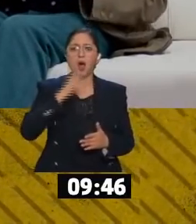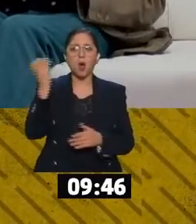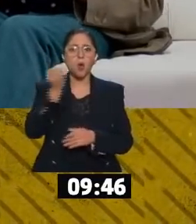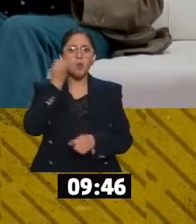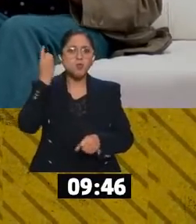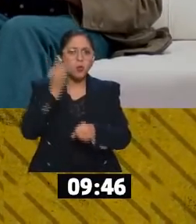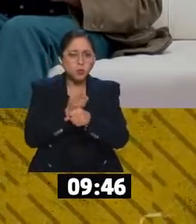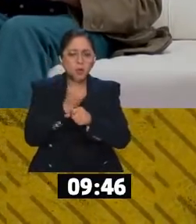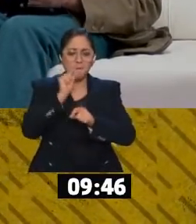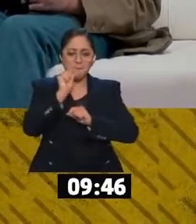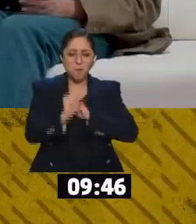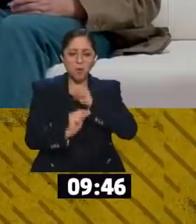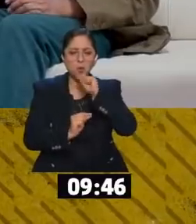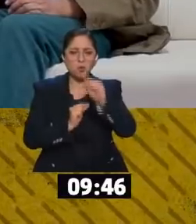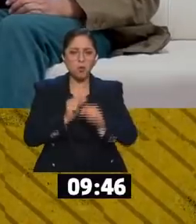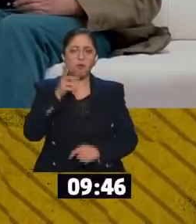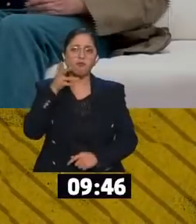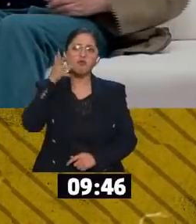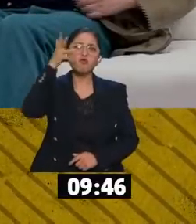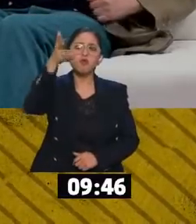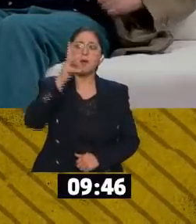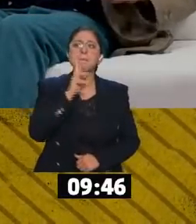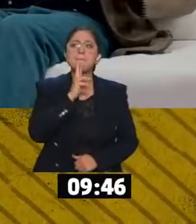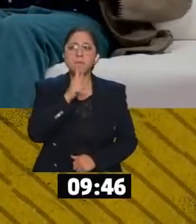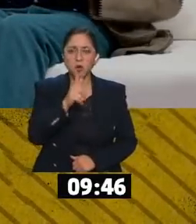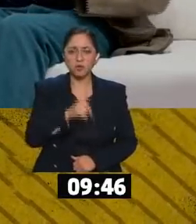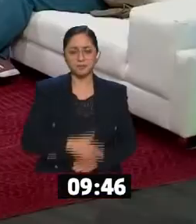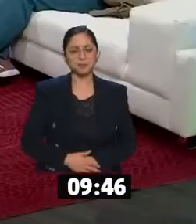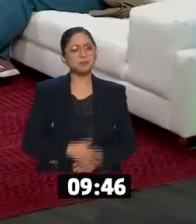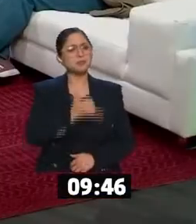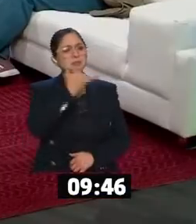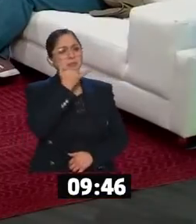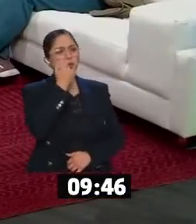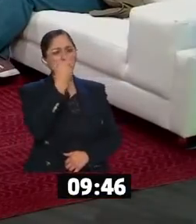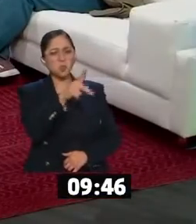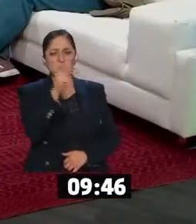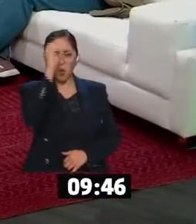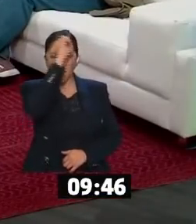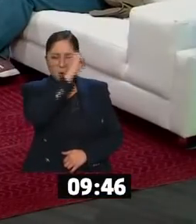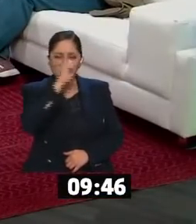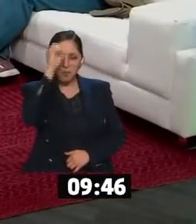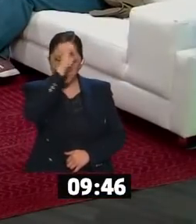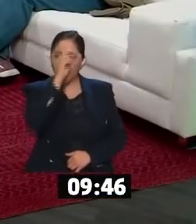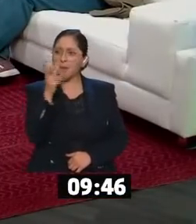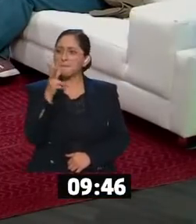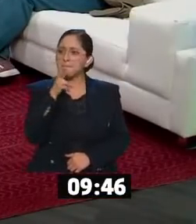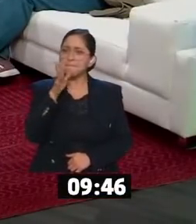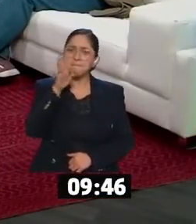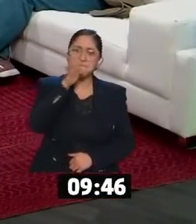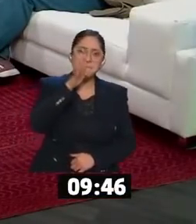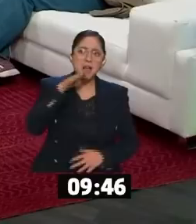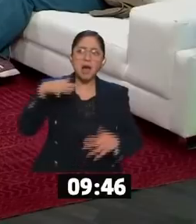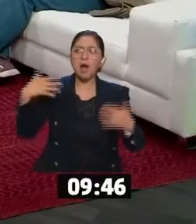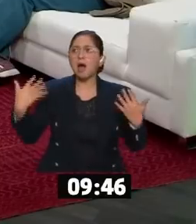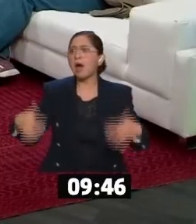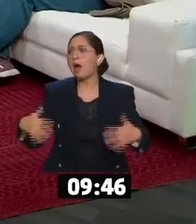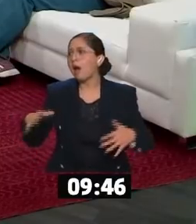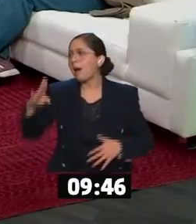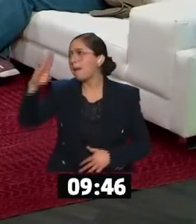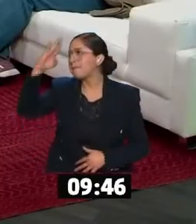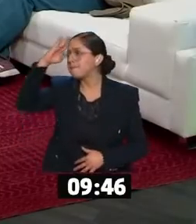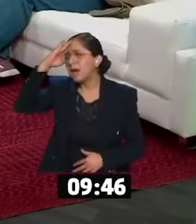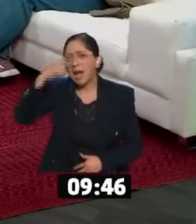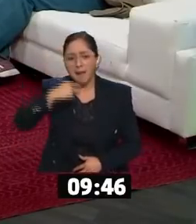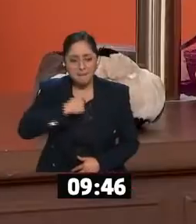verdad de ir por un futuro mejor. ¿Qué le dirías a papás y mamás que de veras están colgados del foco y dicen, no, mi hijo, que